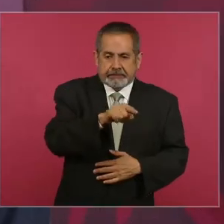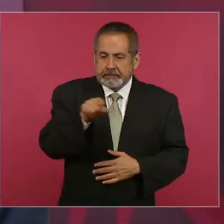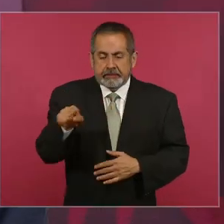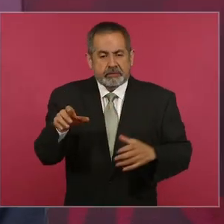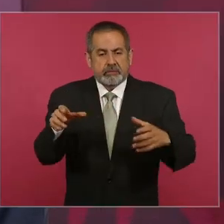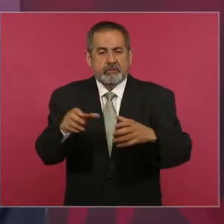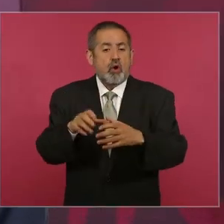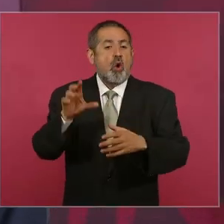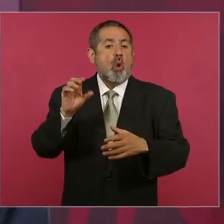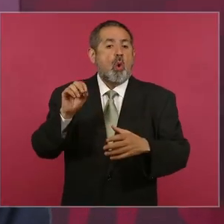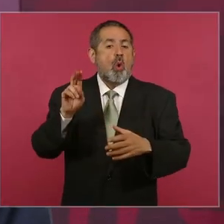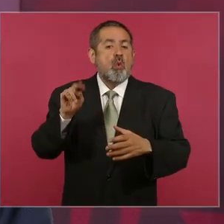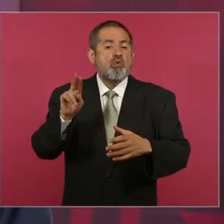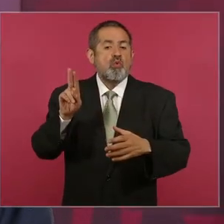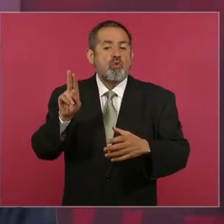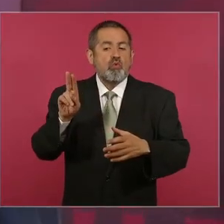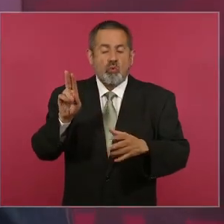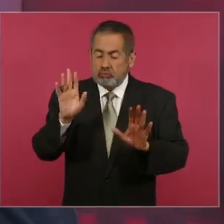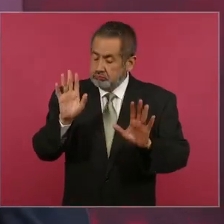Naciones Unidas